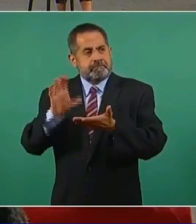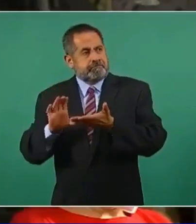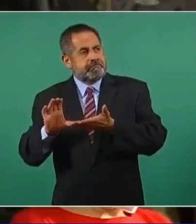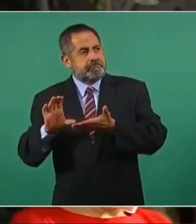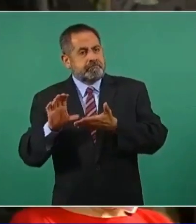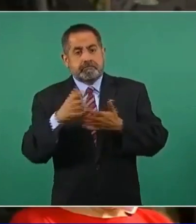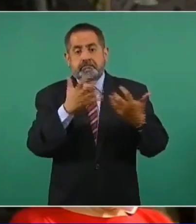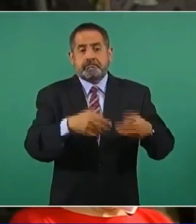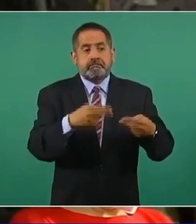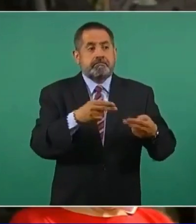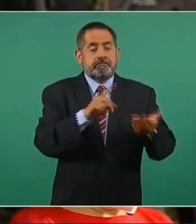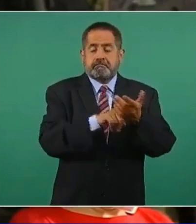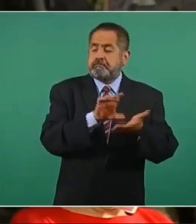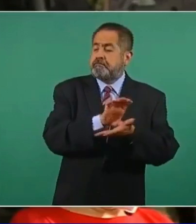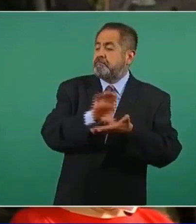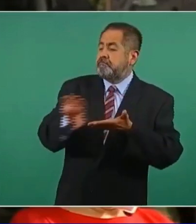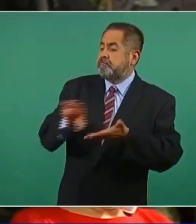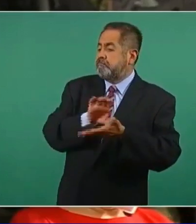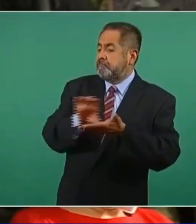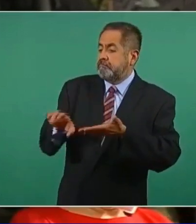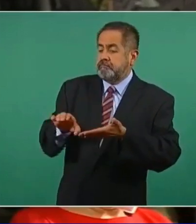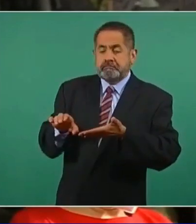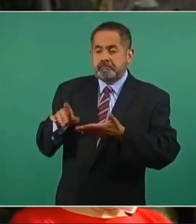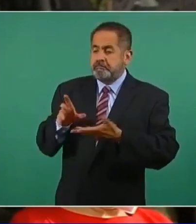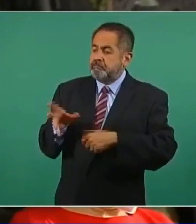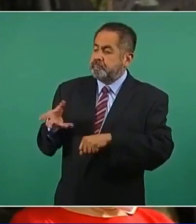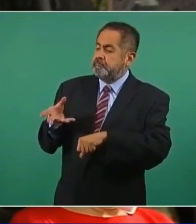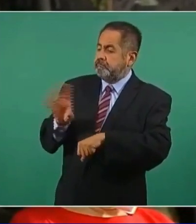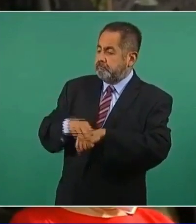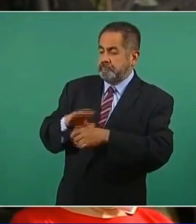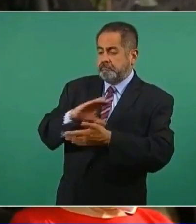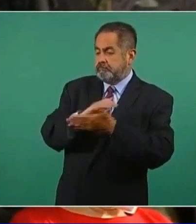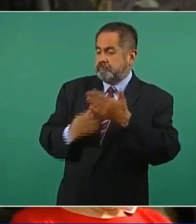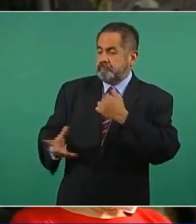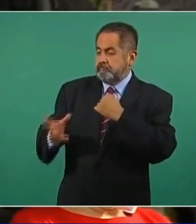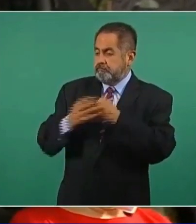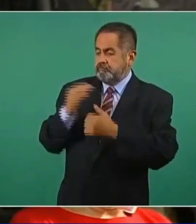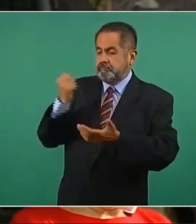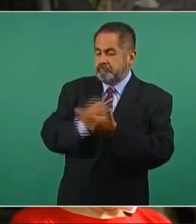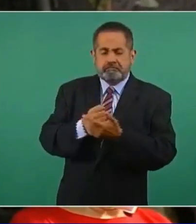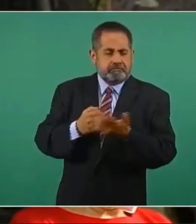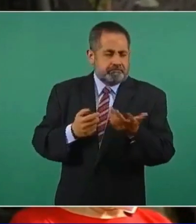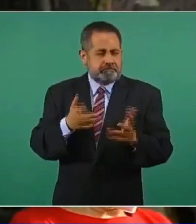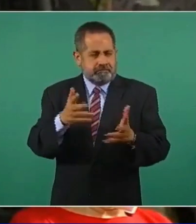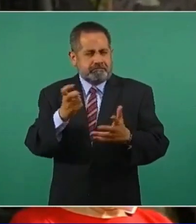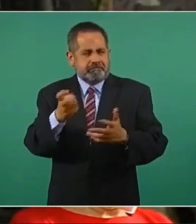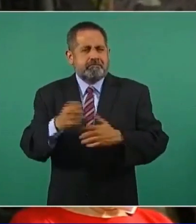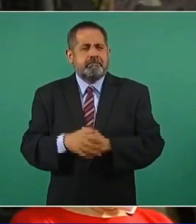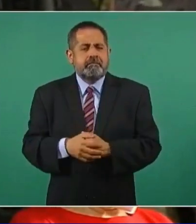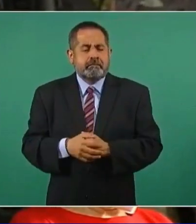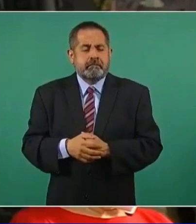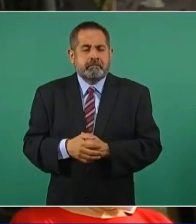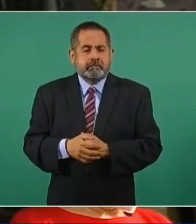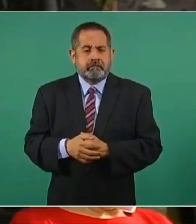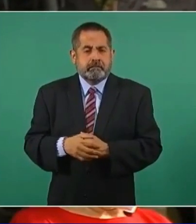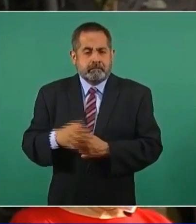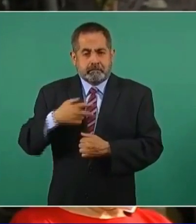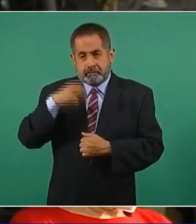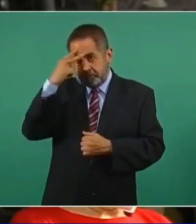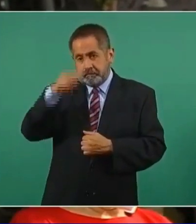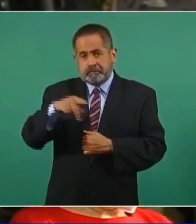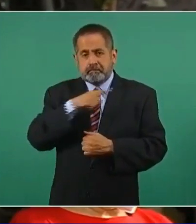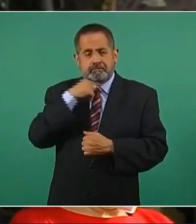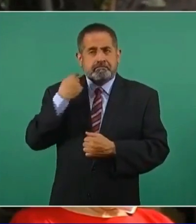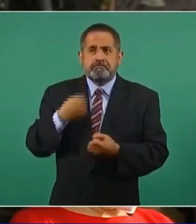pagaron las empresas para las concesiones, una cosa similar. Entonces México